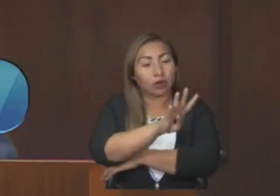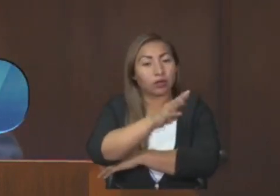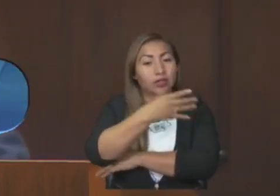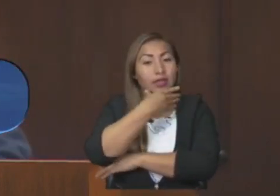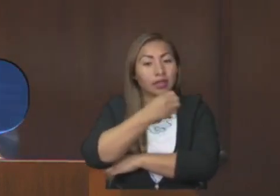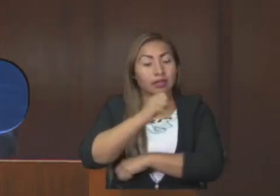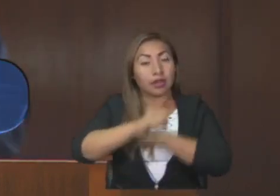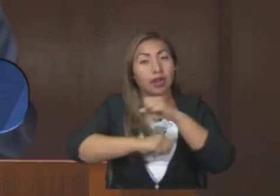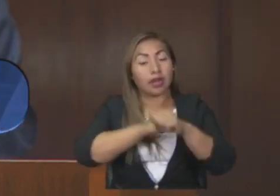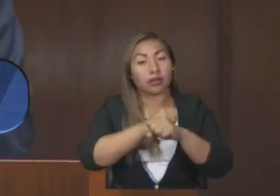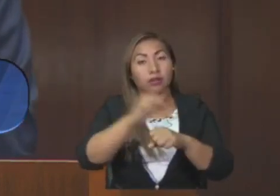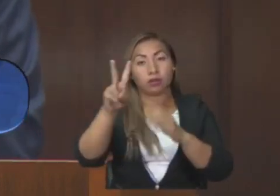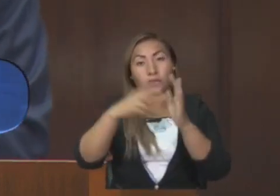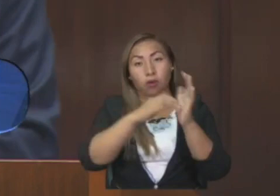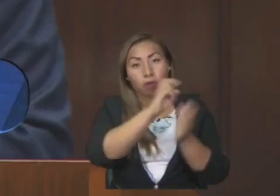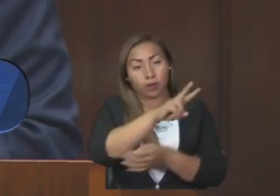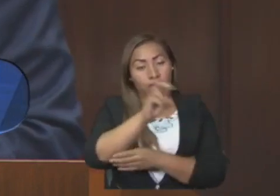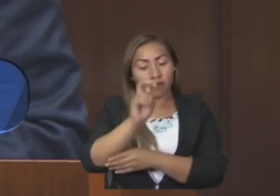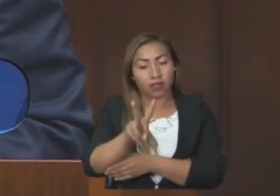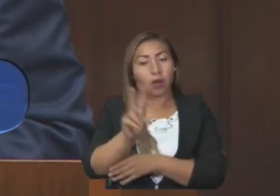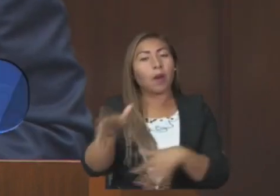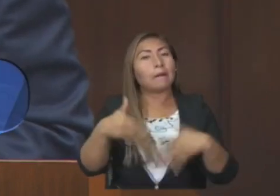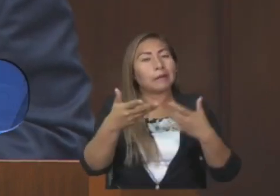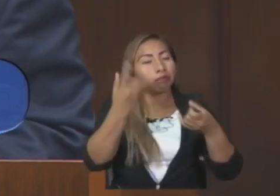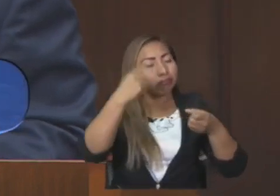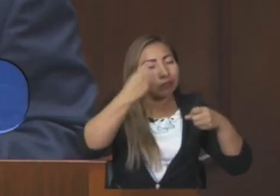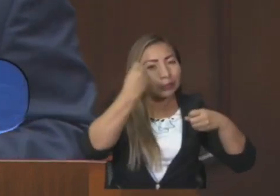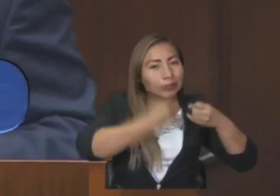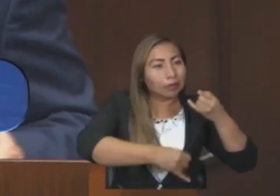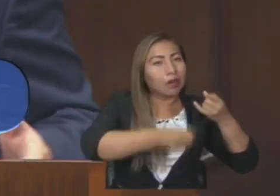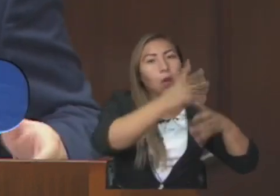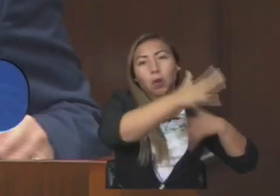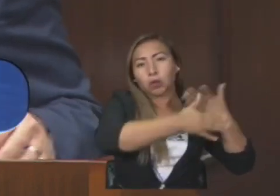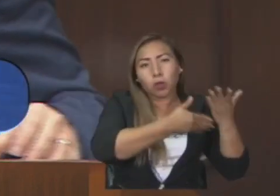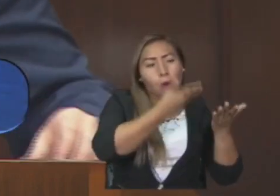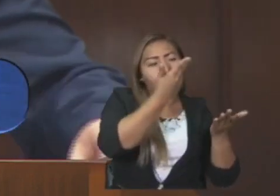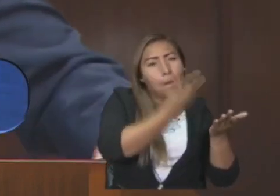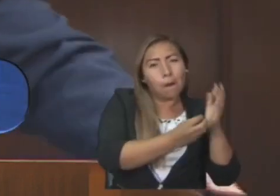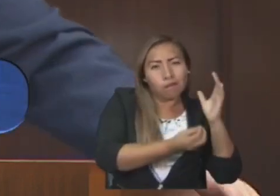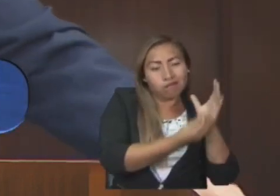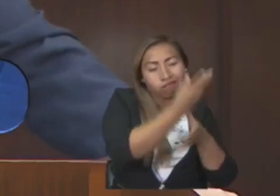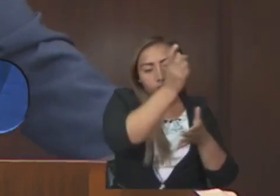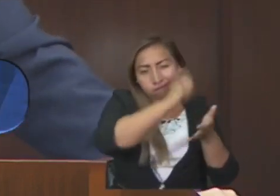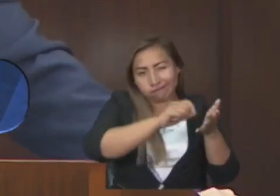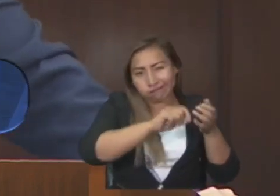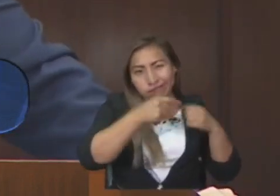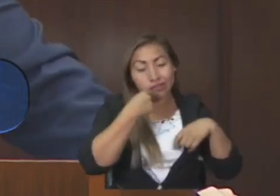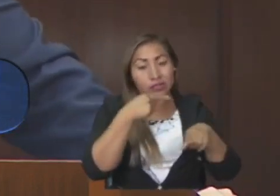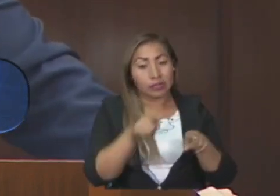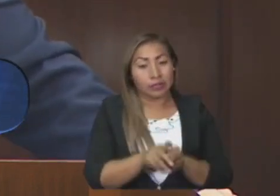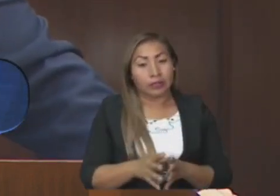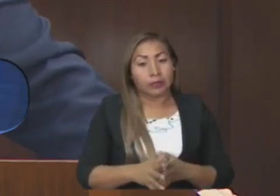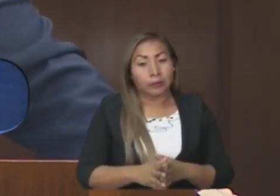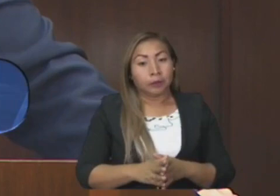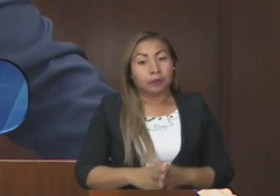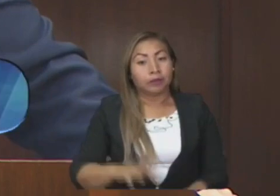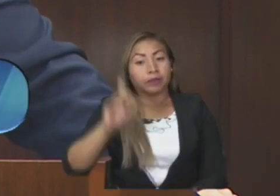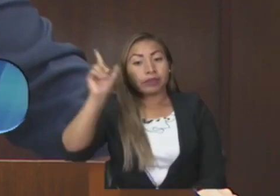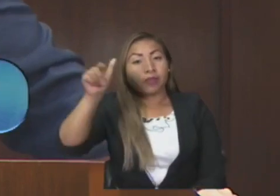diciembre del 2022 para finalizar la redacción del contrato. El Gobierno